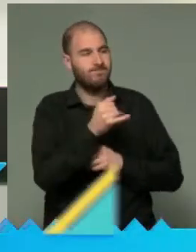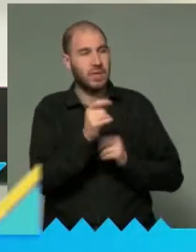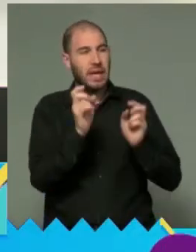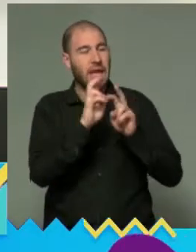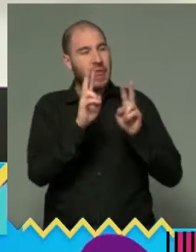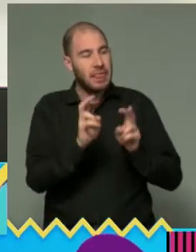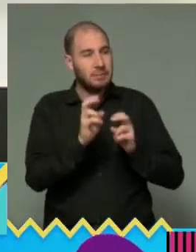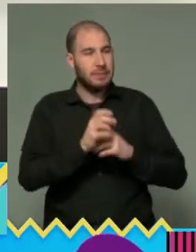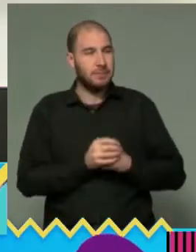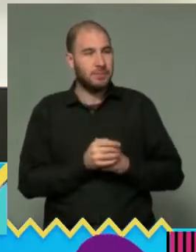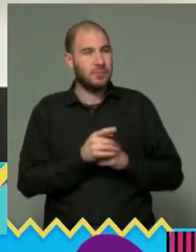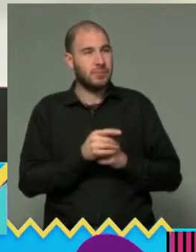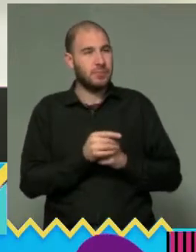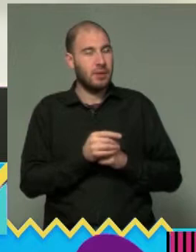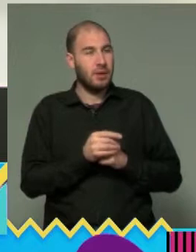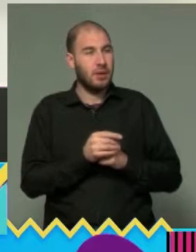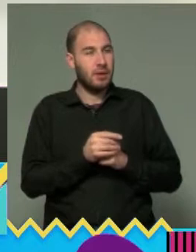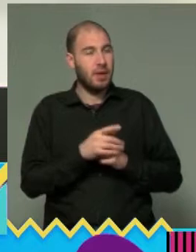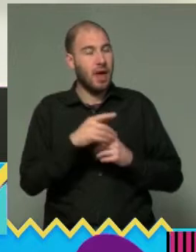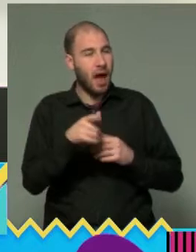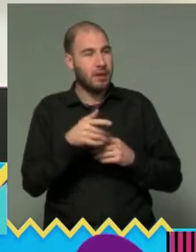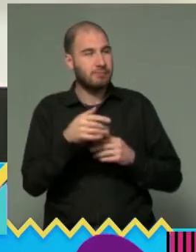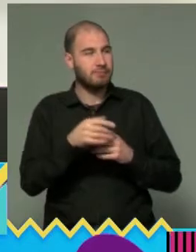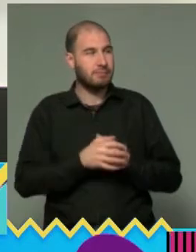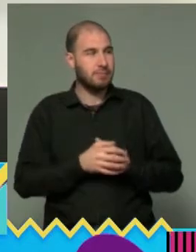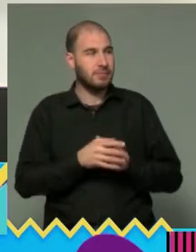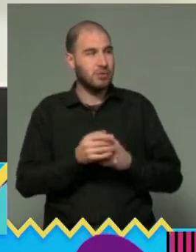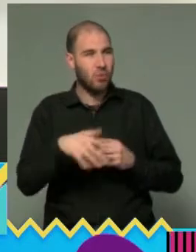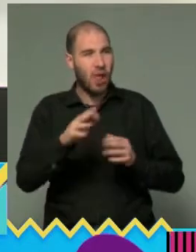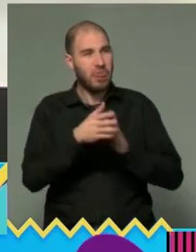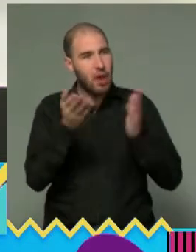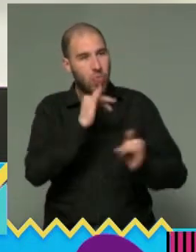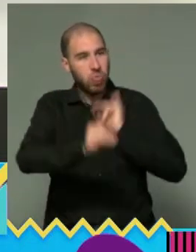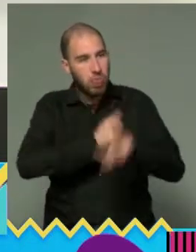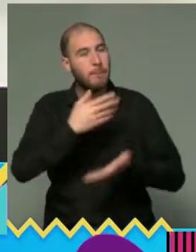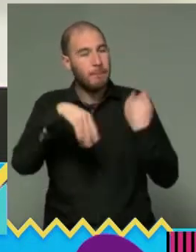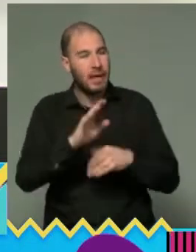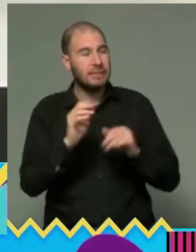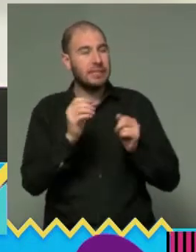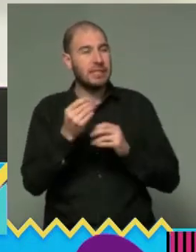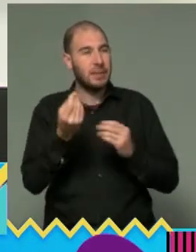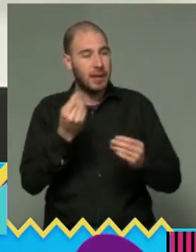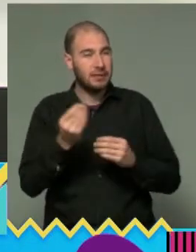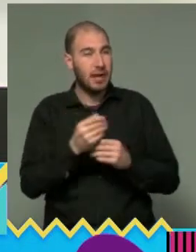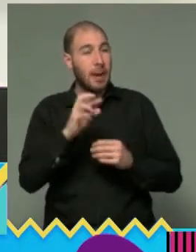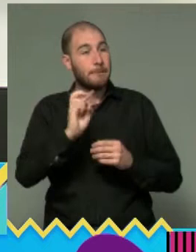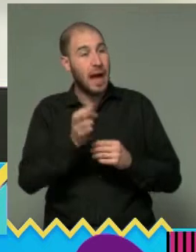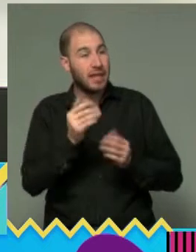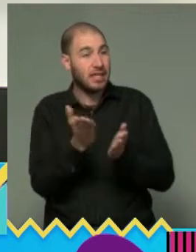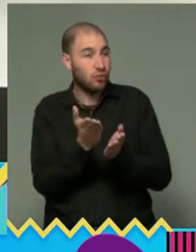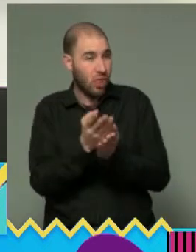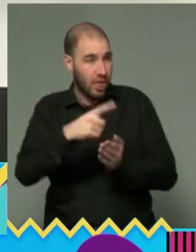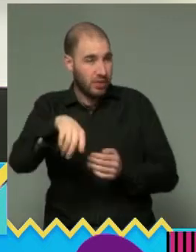caso que cada vez está ocupando más espacio mediático, ¿no? Las situaciones en las que padres de